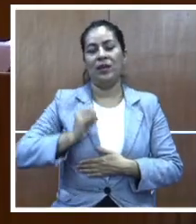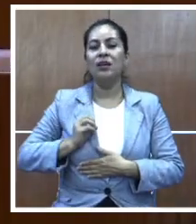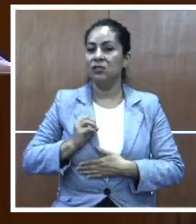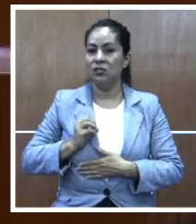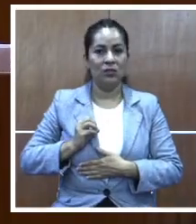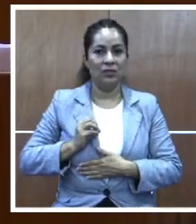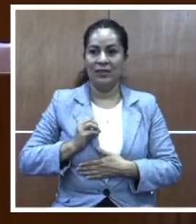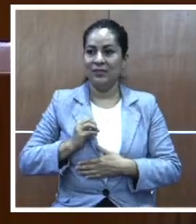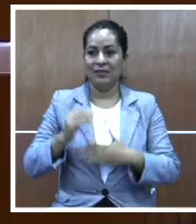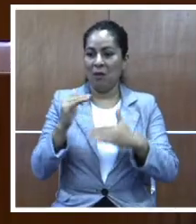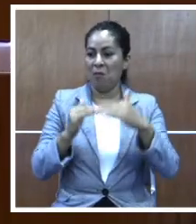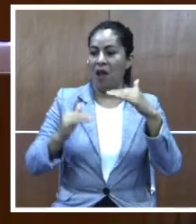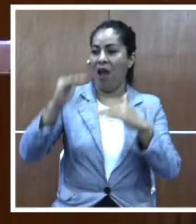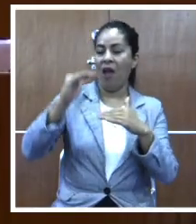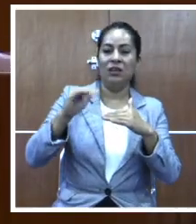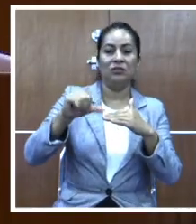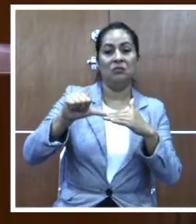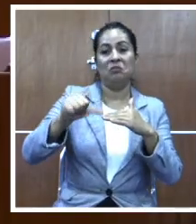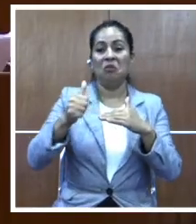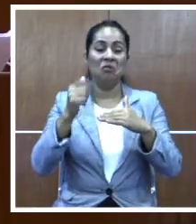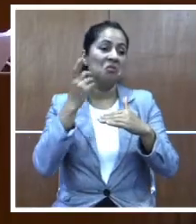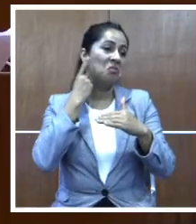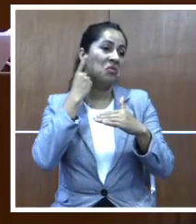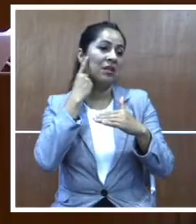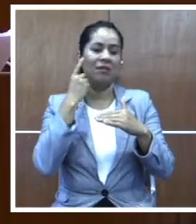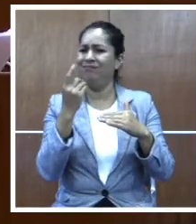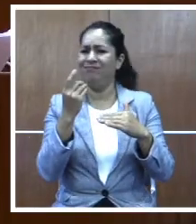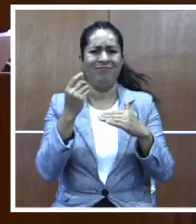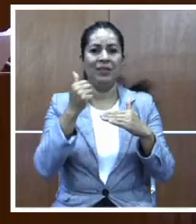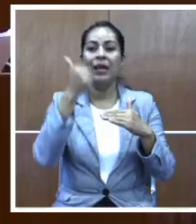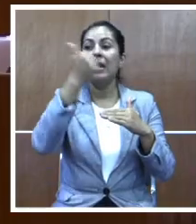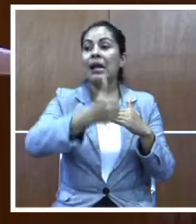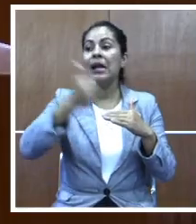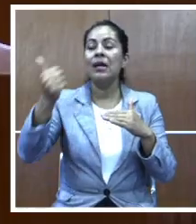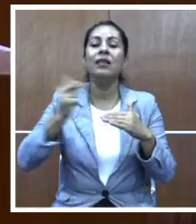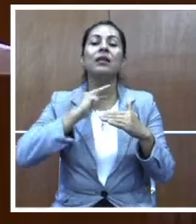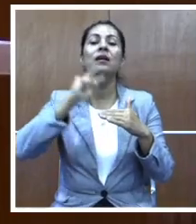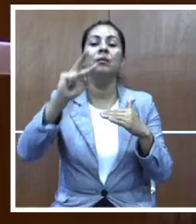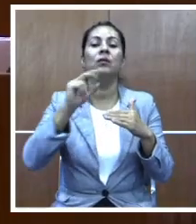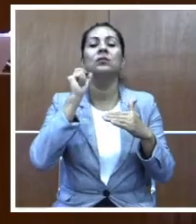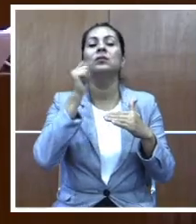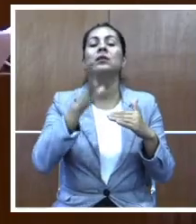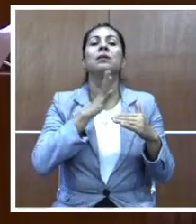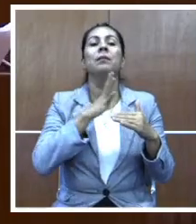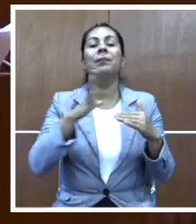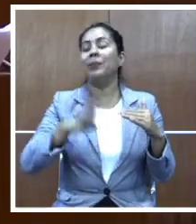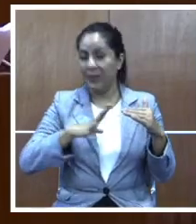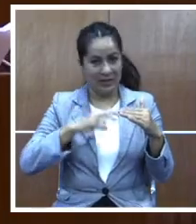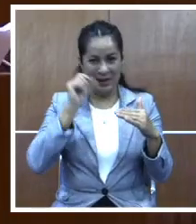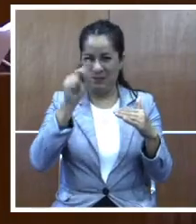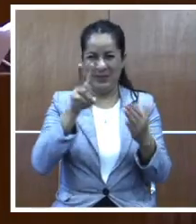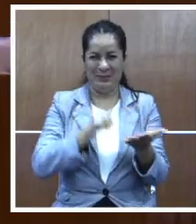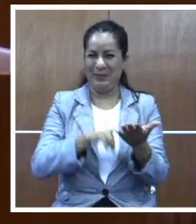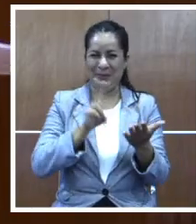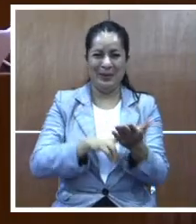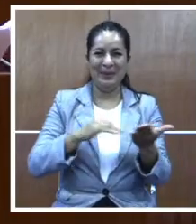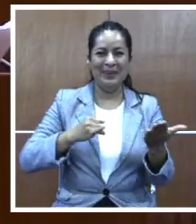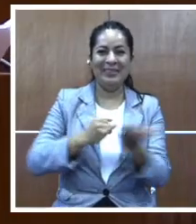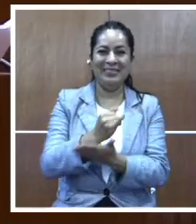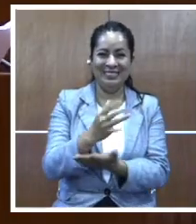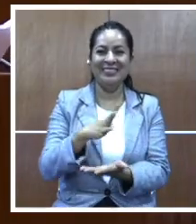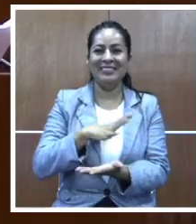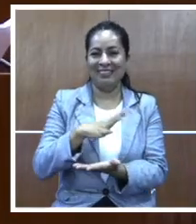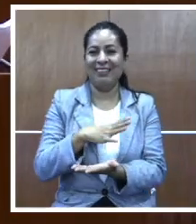nadie está por encima de otro y que cada voz tiene el mismo valor en las decisiones que